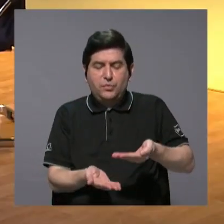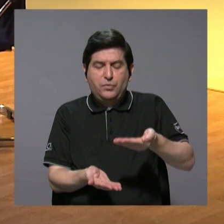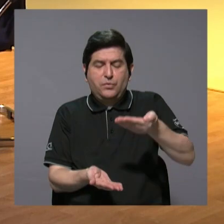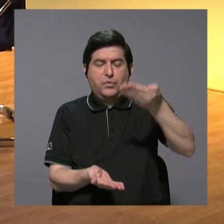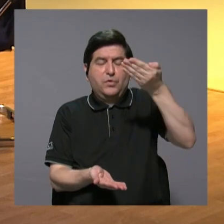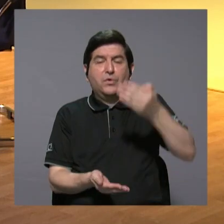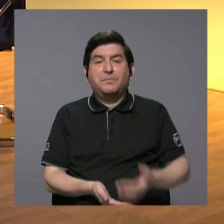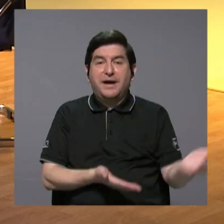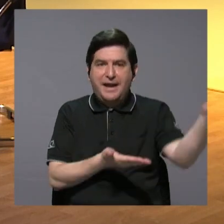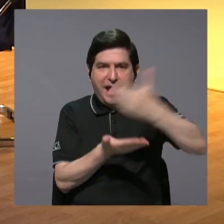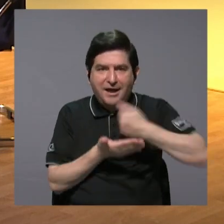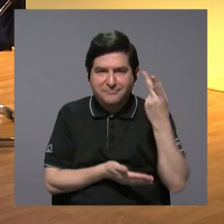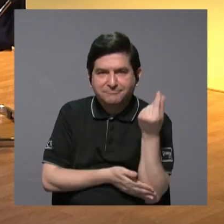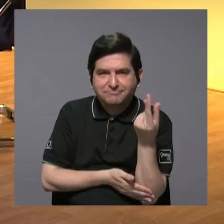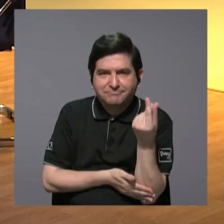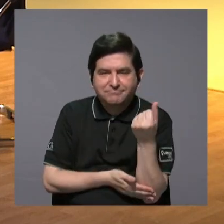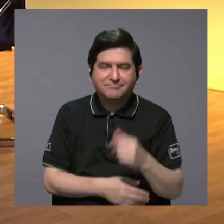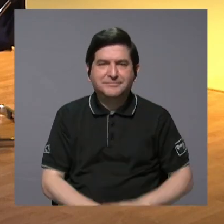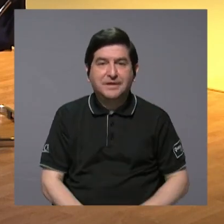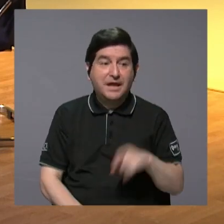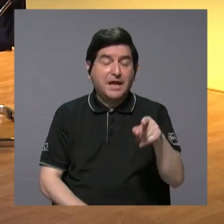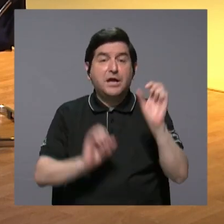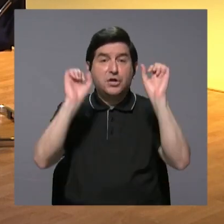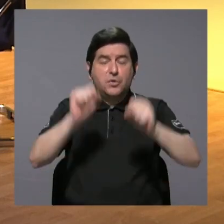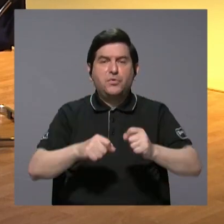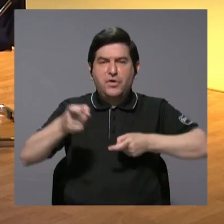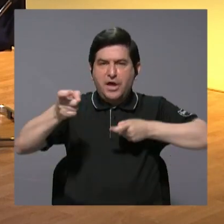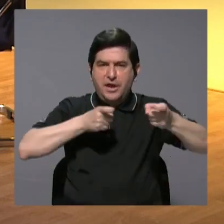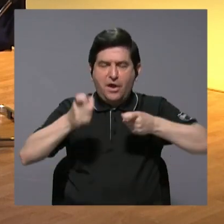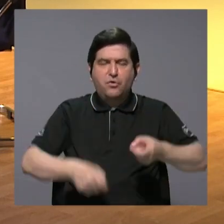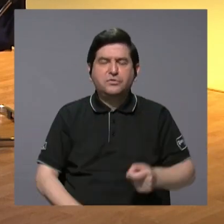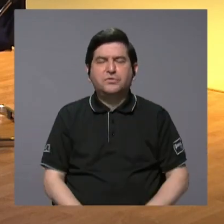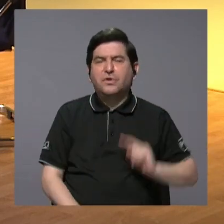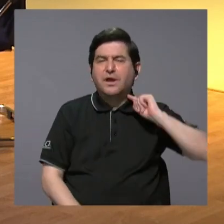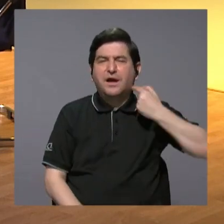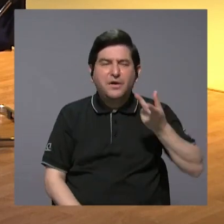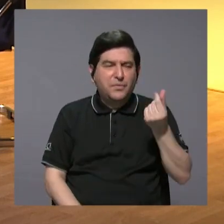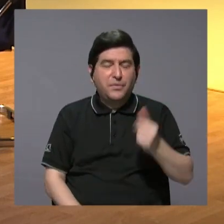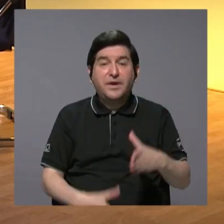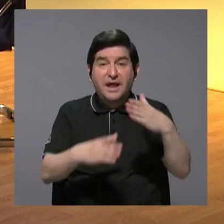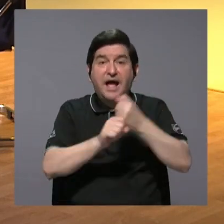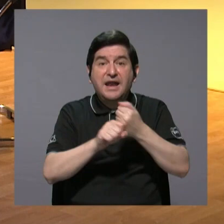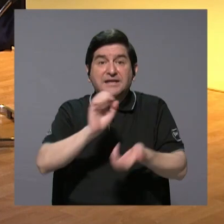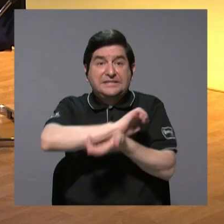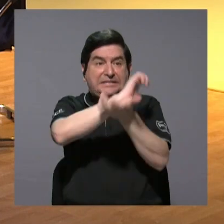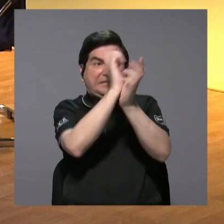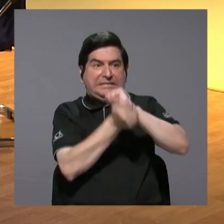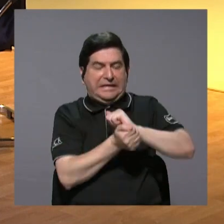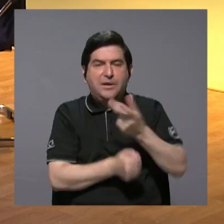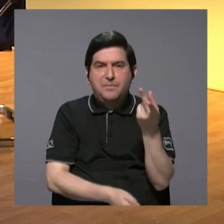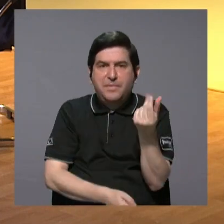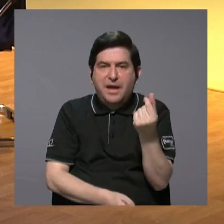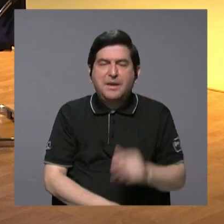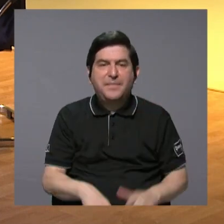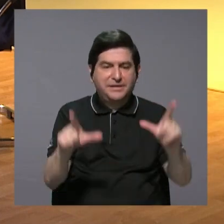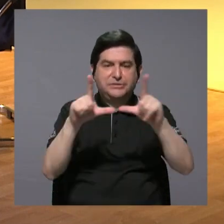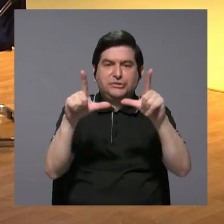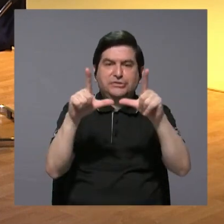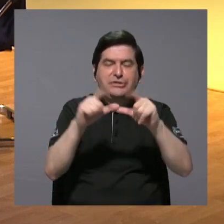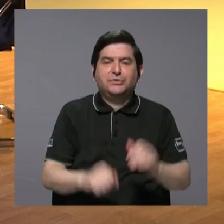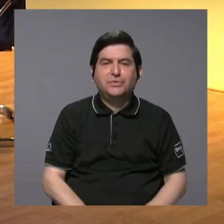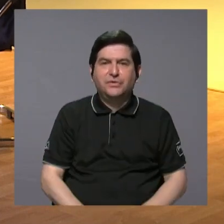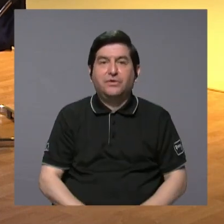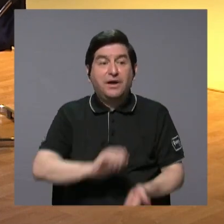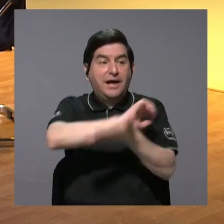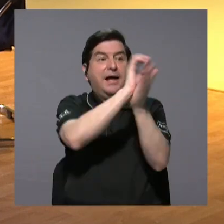captar dinero y que eso pudiera controlar la inflación. Al hacer eso se altera el precio de los títulos. Al